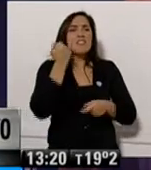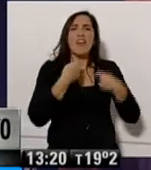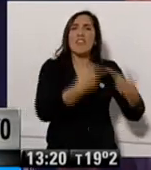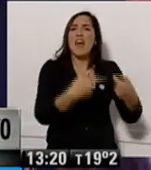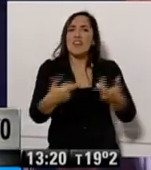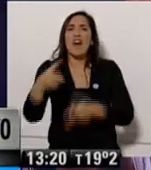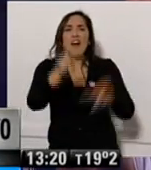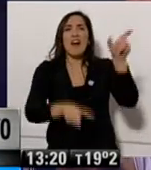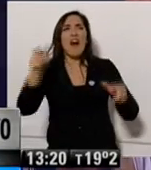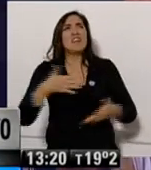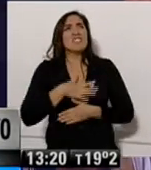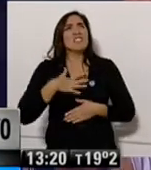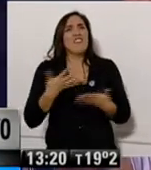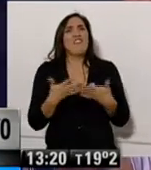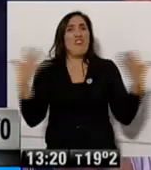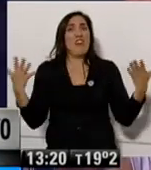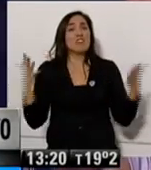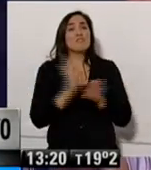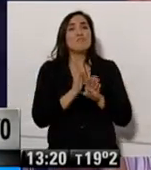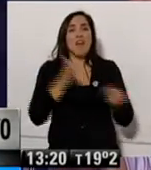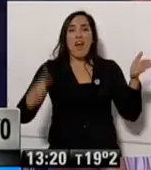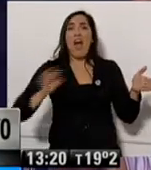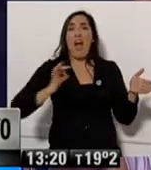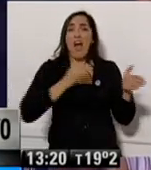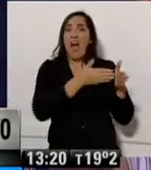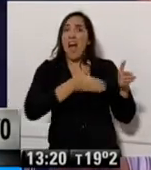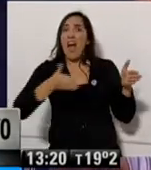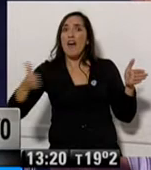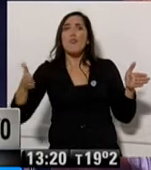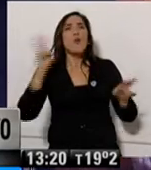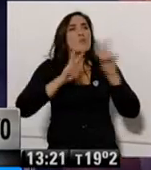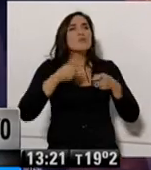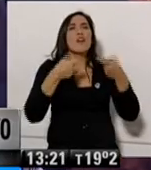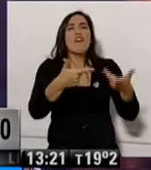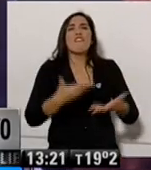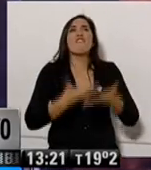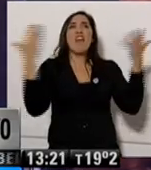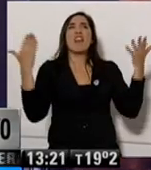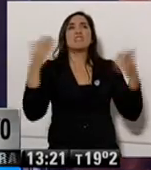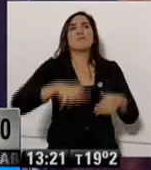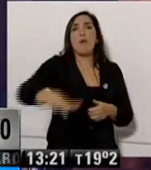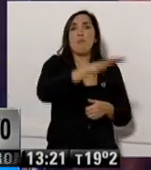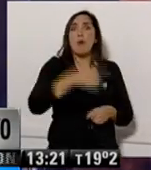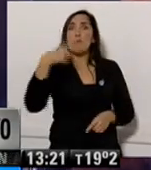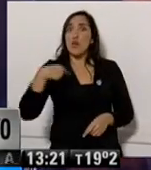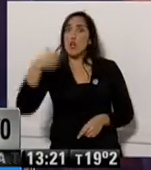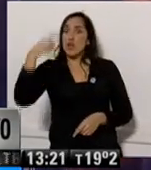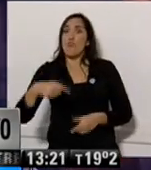ganada fueron, es cierto, medidas para la felicidad del pueblo, pero no fueron medidas fáciles para el